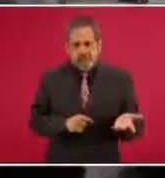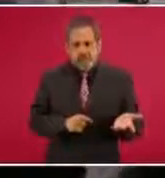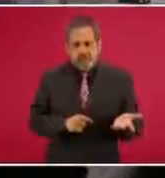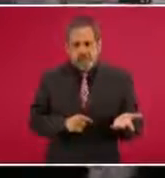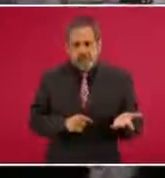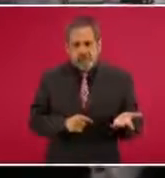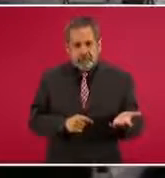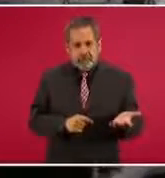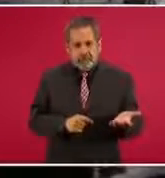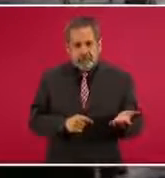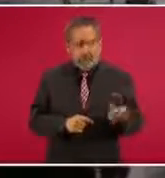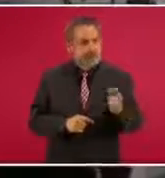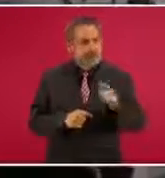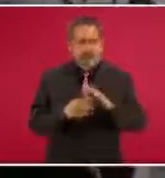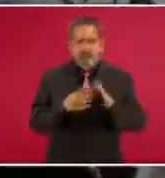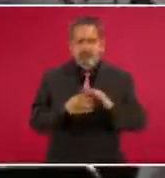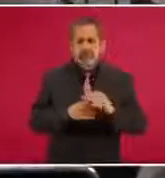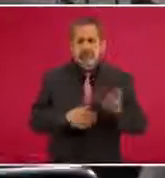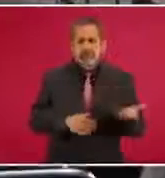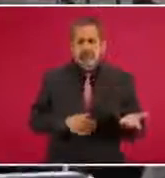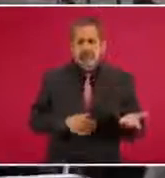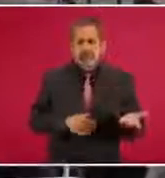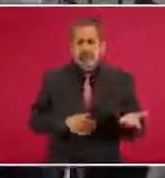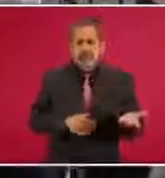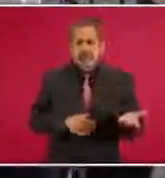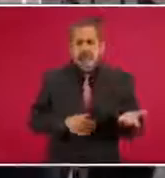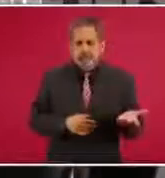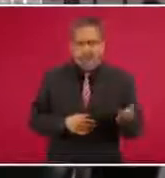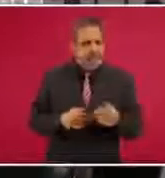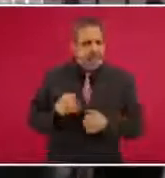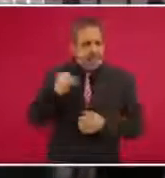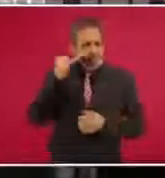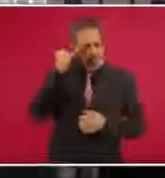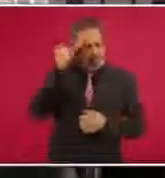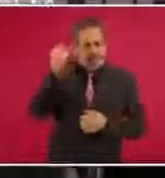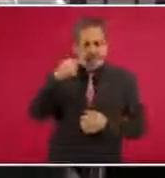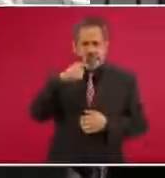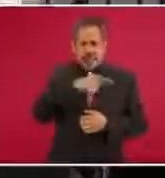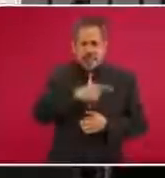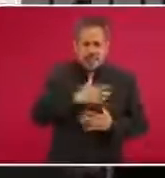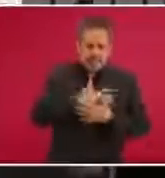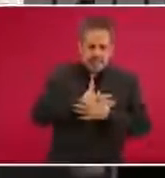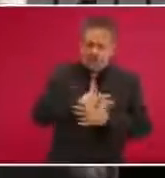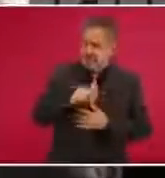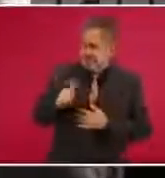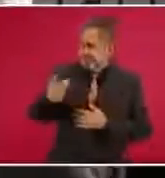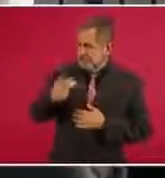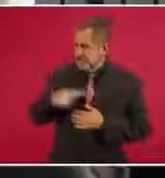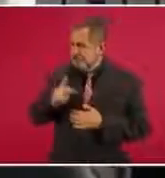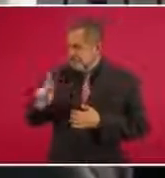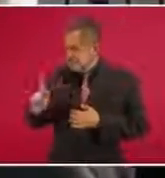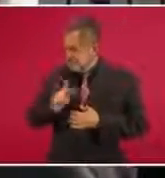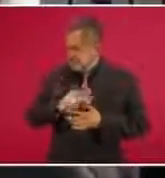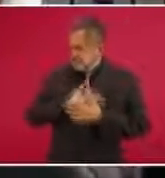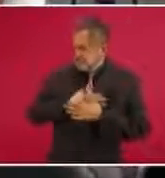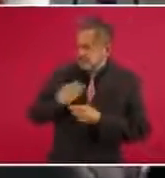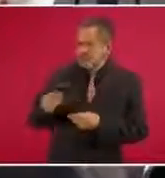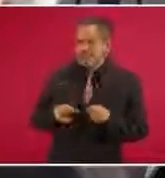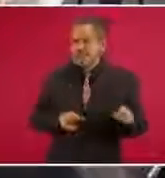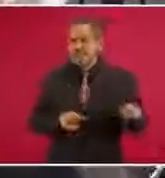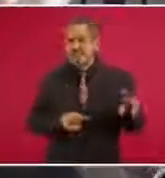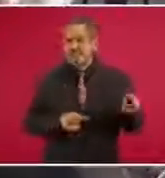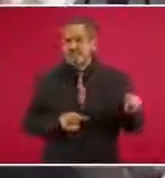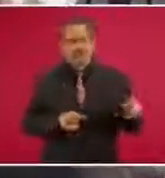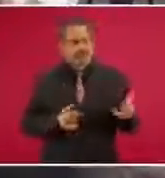la máxima el criterio la doctrina del amor al prójimo entonces en